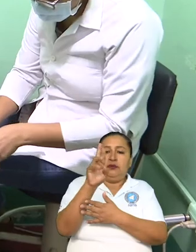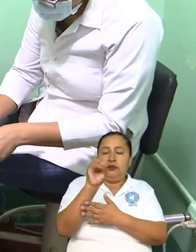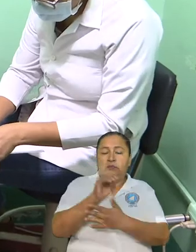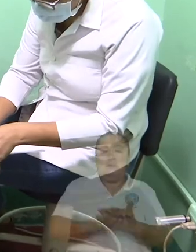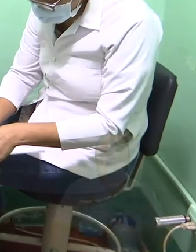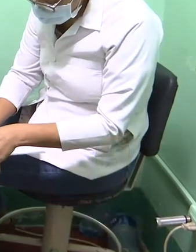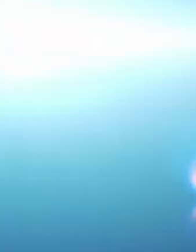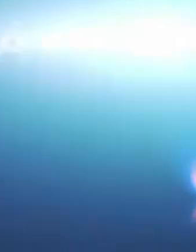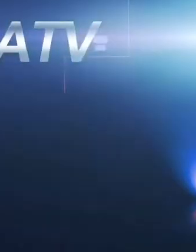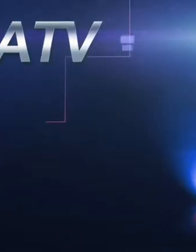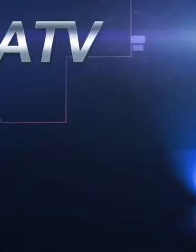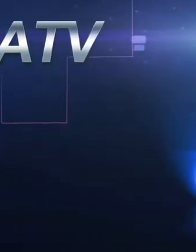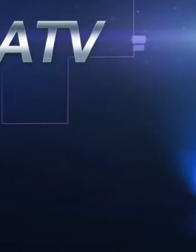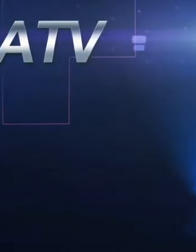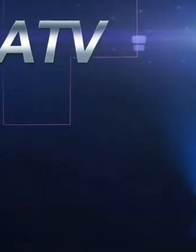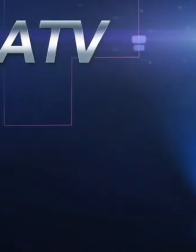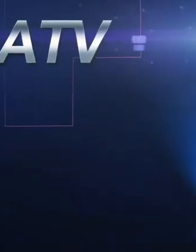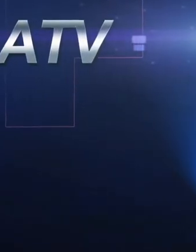Castro.